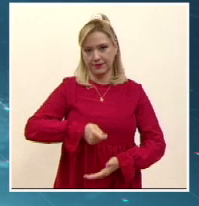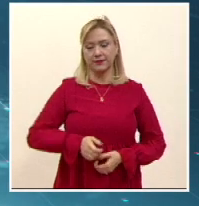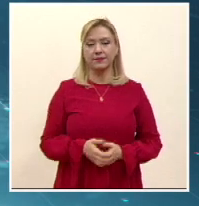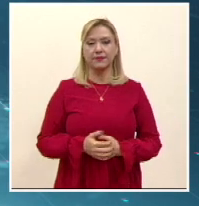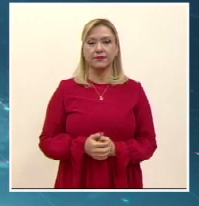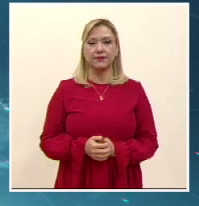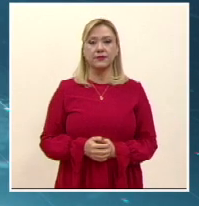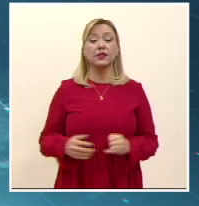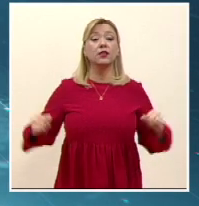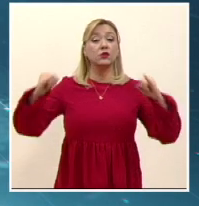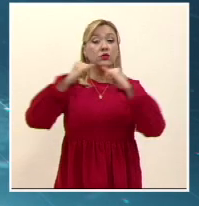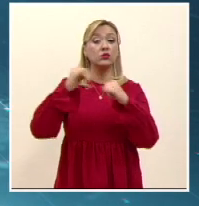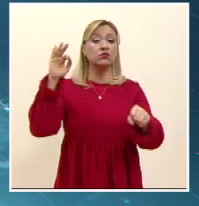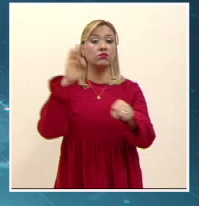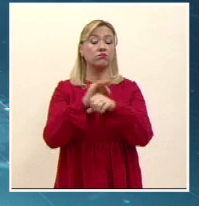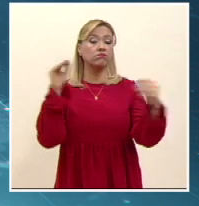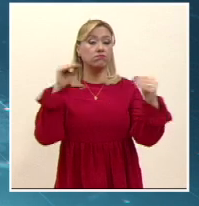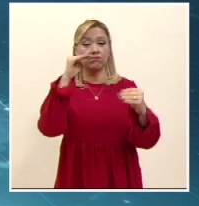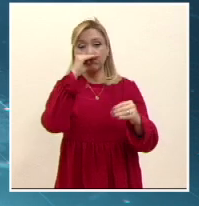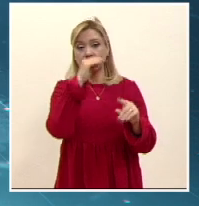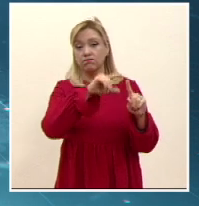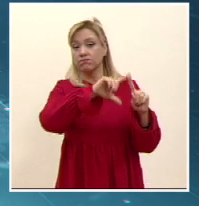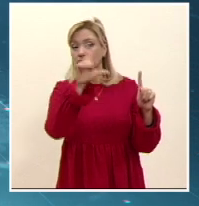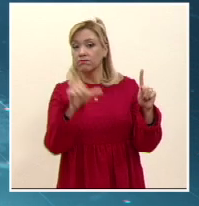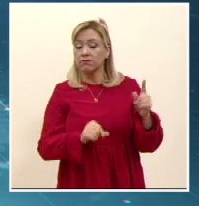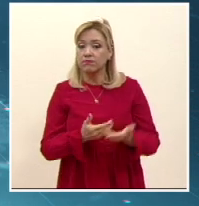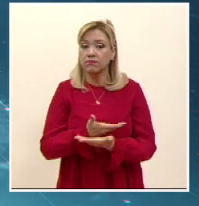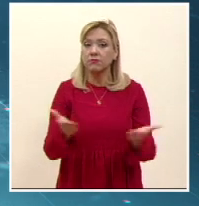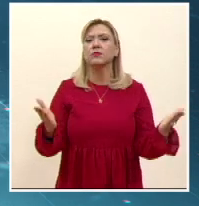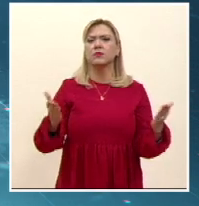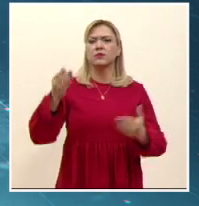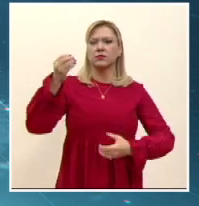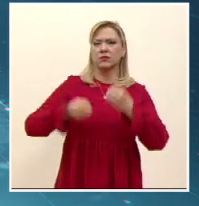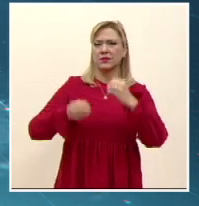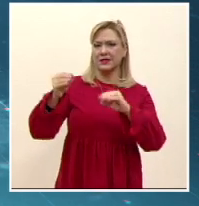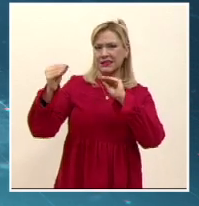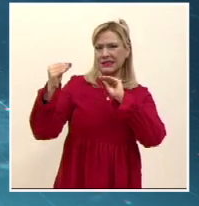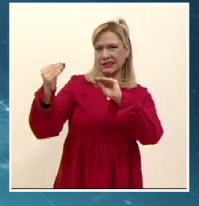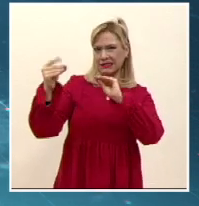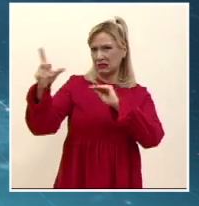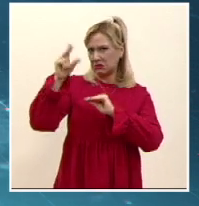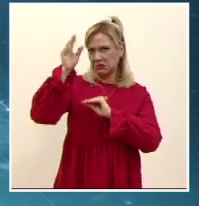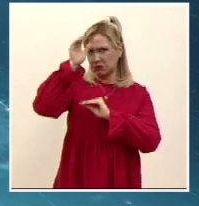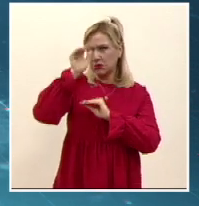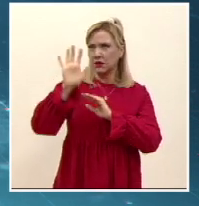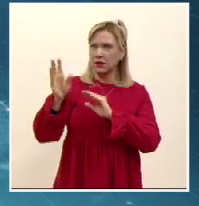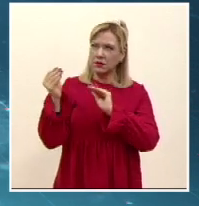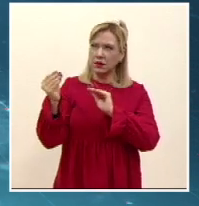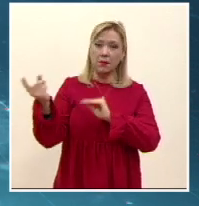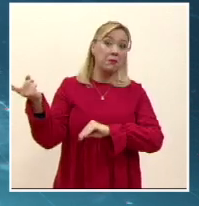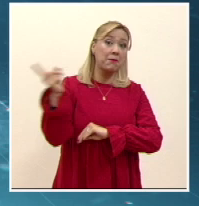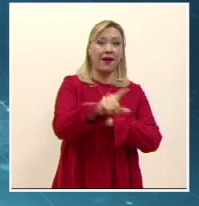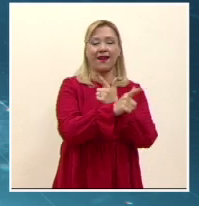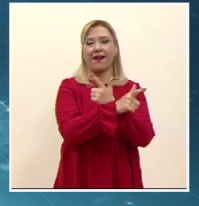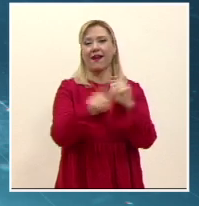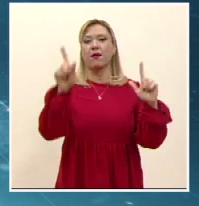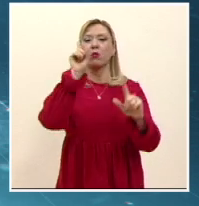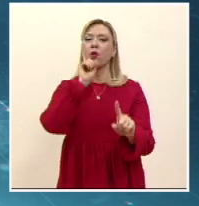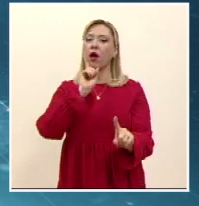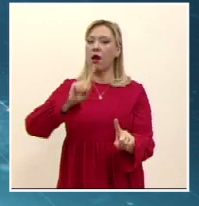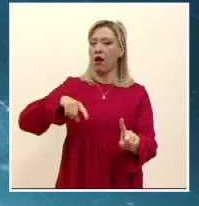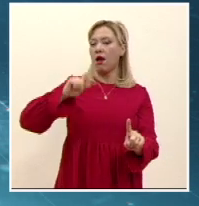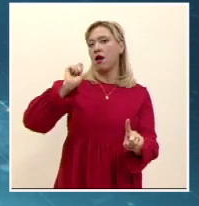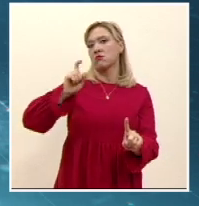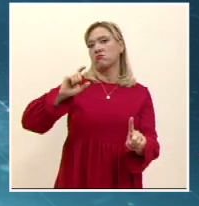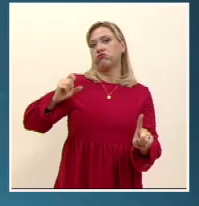La Defensoría Pública Federal logró que un tribunal de apelación ordenara la libertad inmediata de una mujer